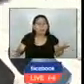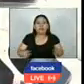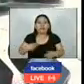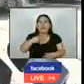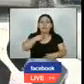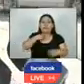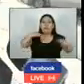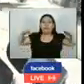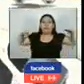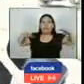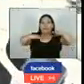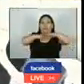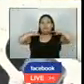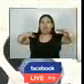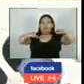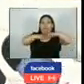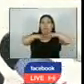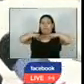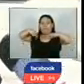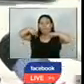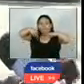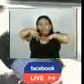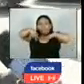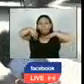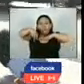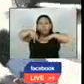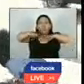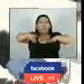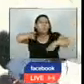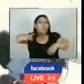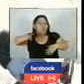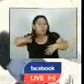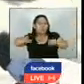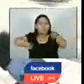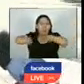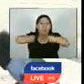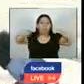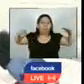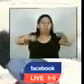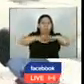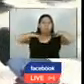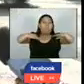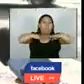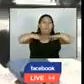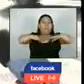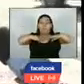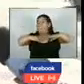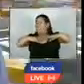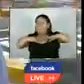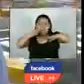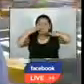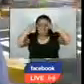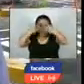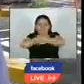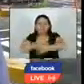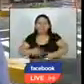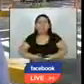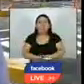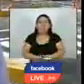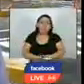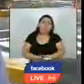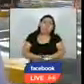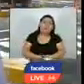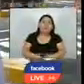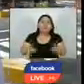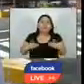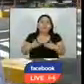era bien difícil nosotros pasar porque nosotros realmente, o sea, los buses, los carros pasan, y a uno no lo ve. Entonces... Pero igual,